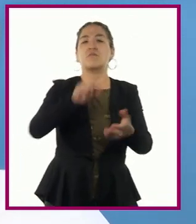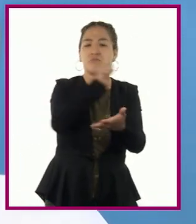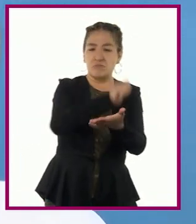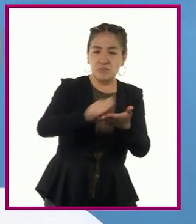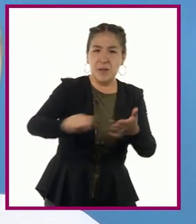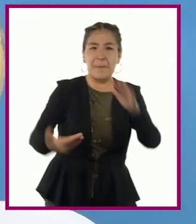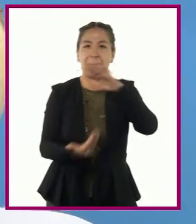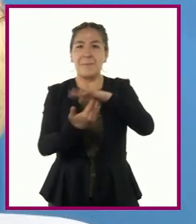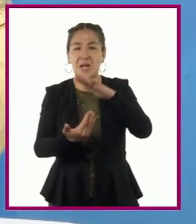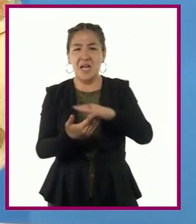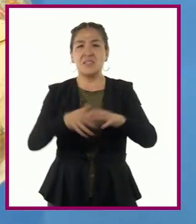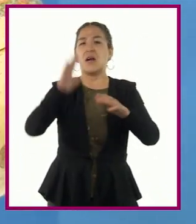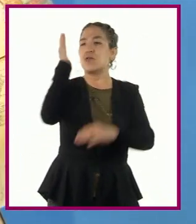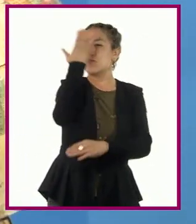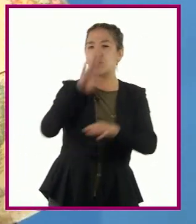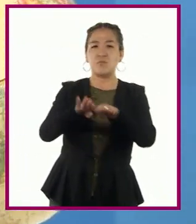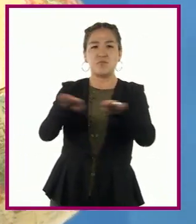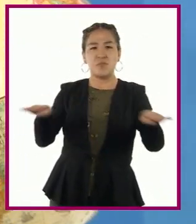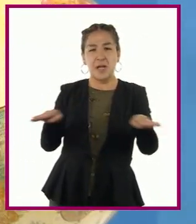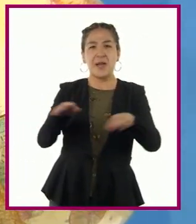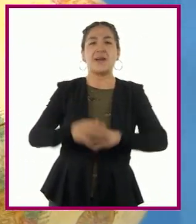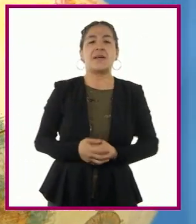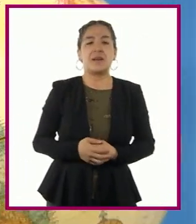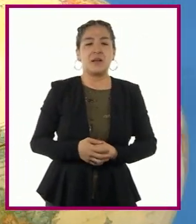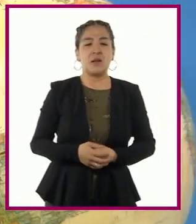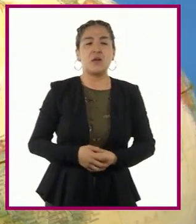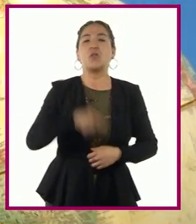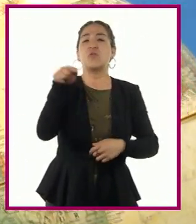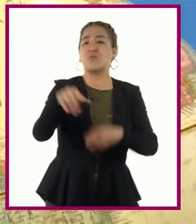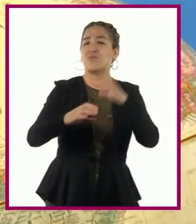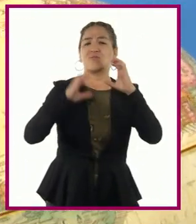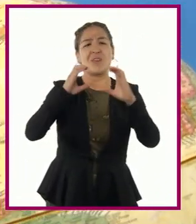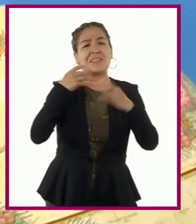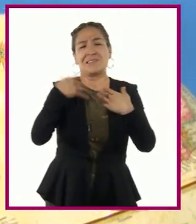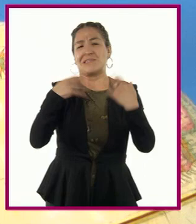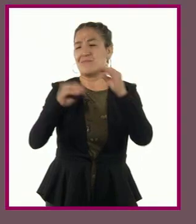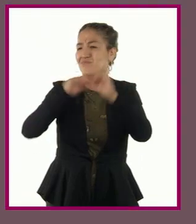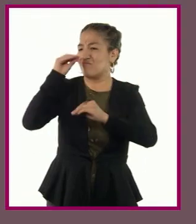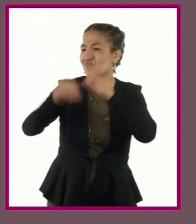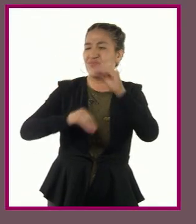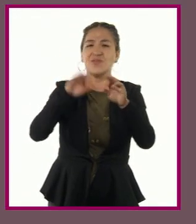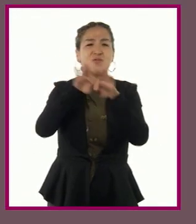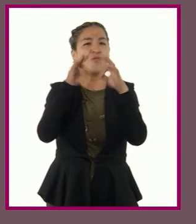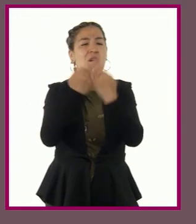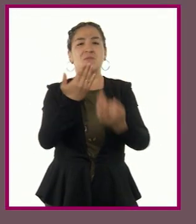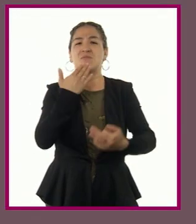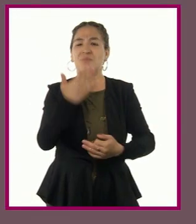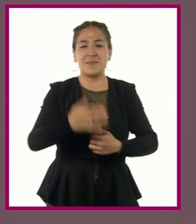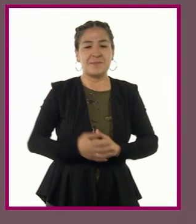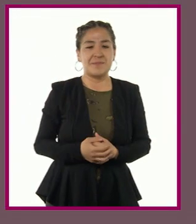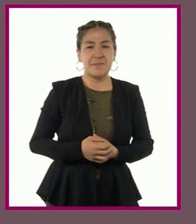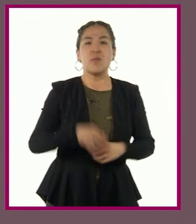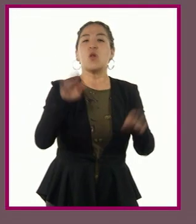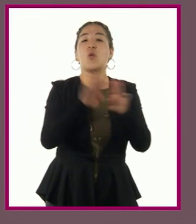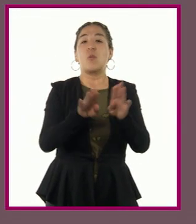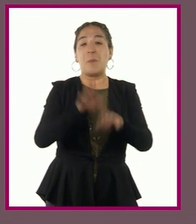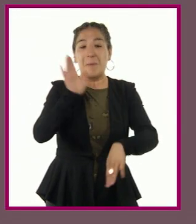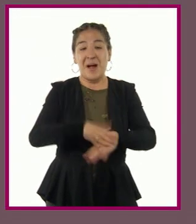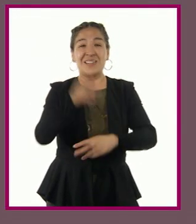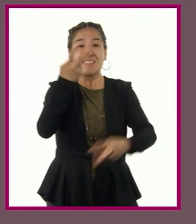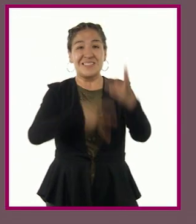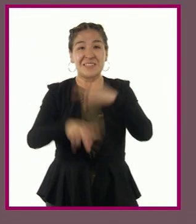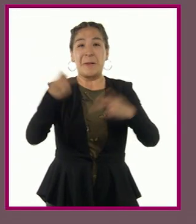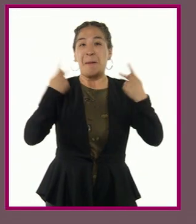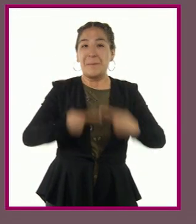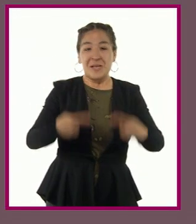cómodas, espejos y cornucopias cuidadosamente trabajados. El aumento de la riqueza y la